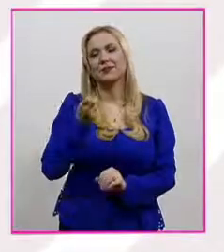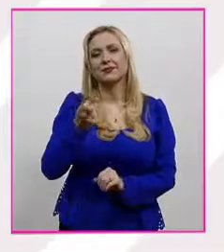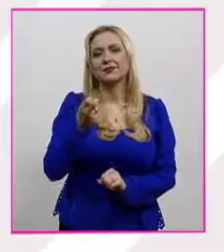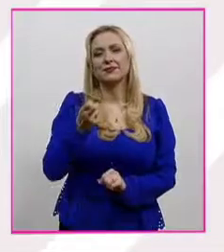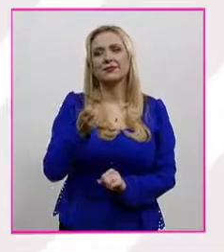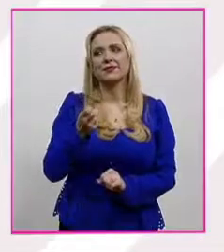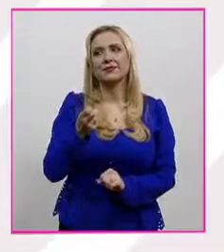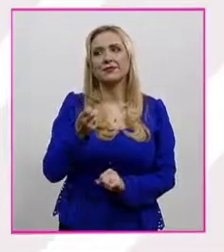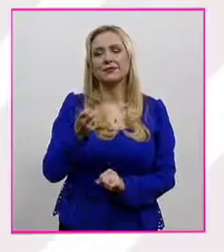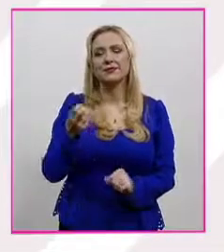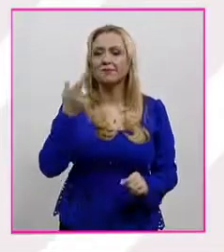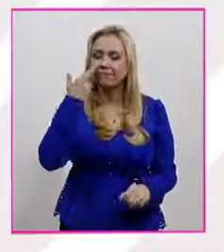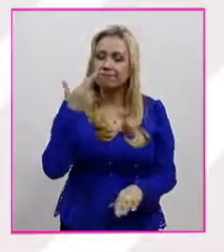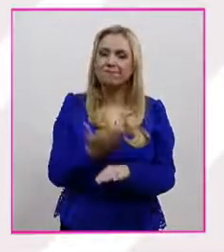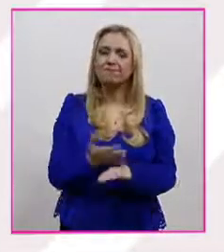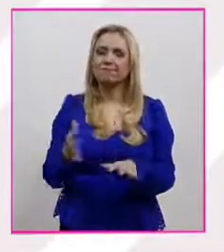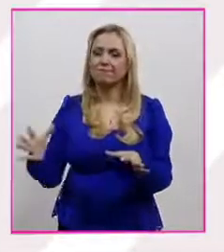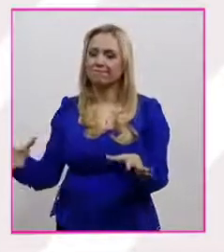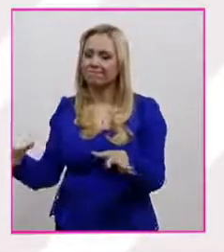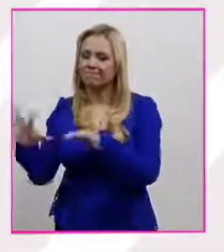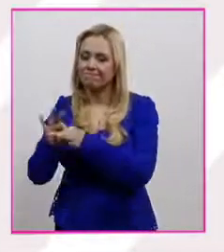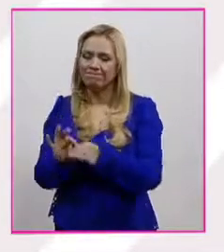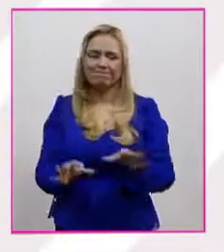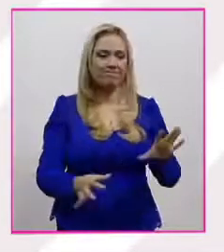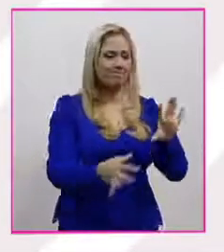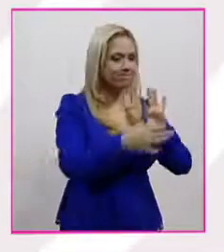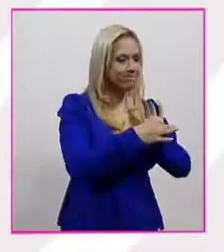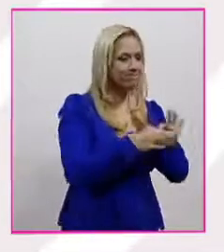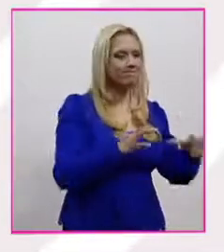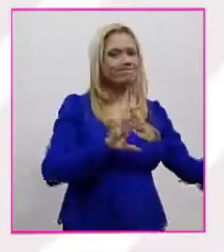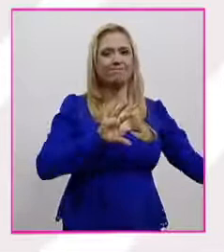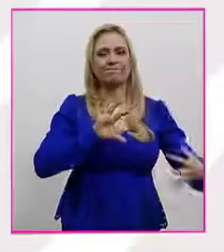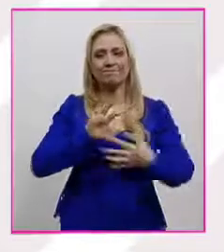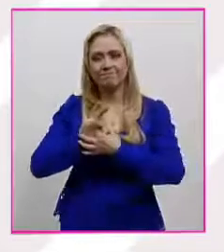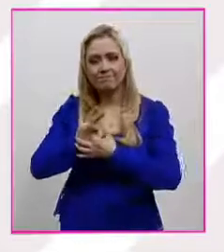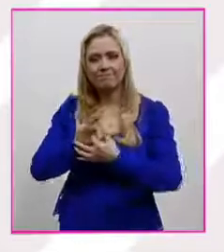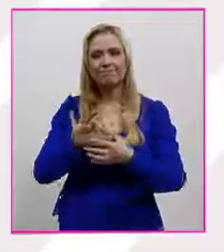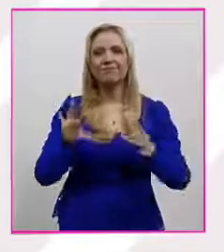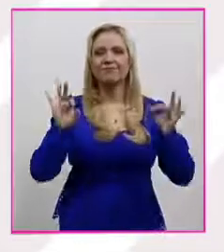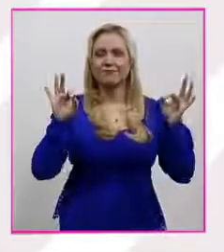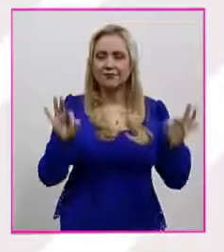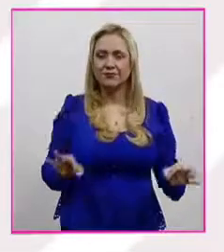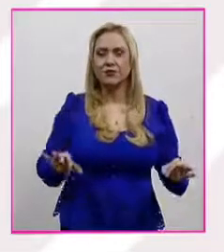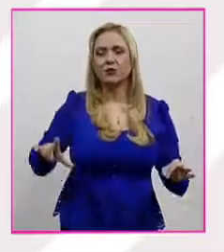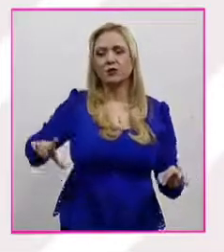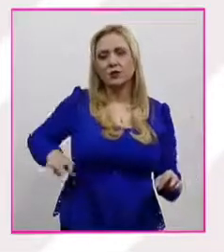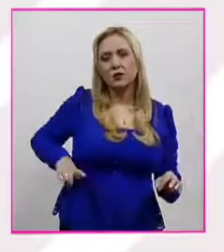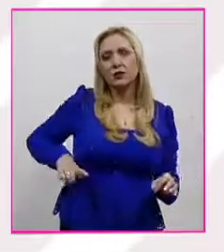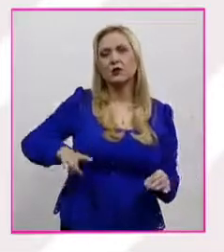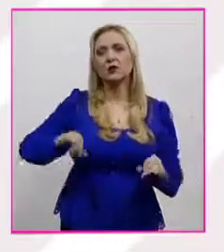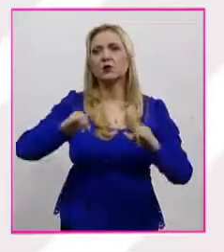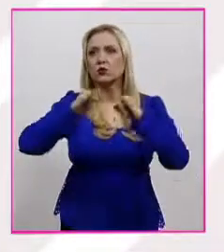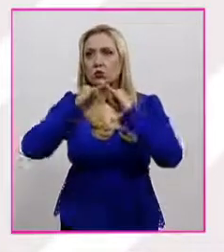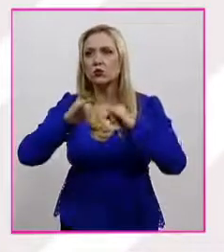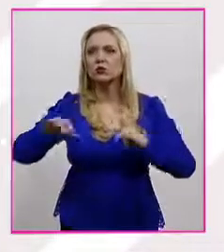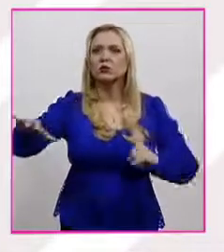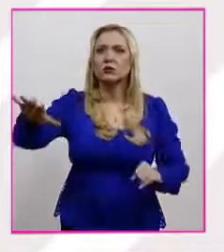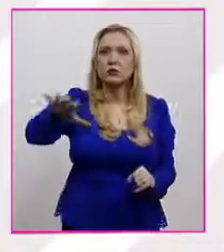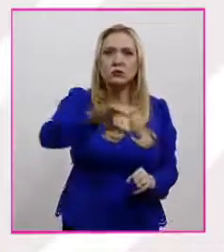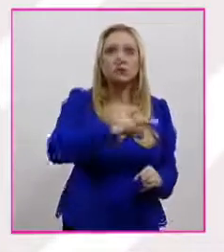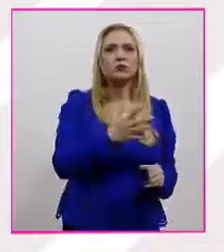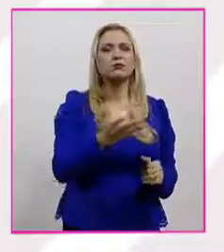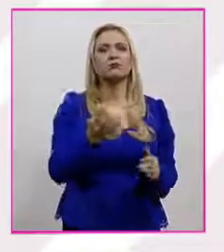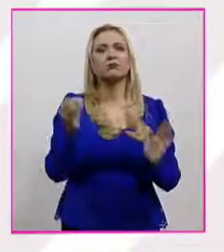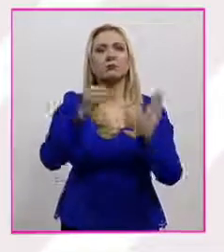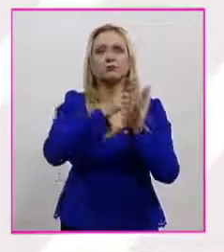una corresponsabilidad social, una corresponsabilidad con el Estado, con las instituciones del Estado en la generación de